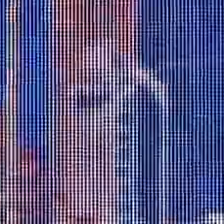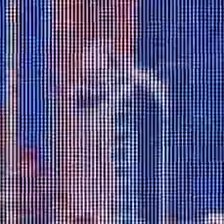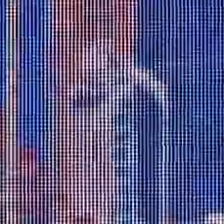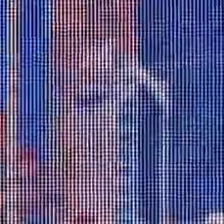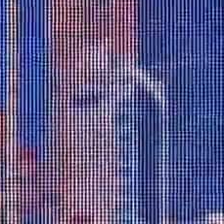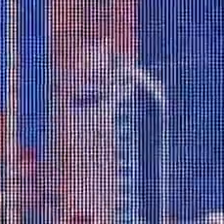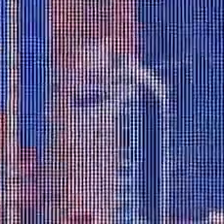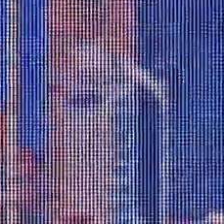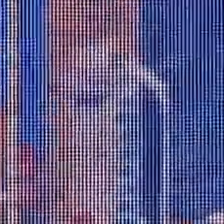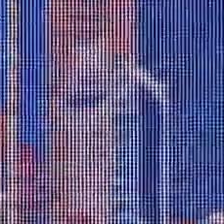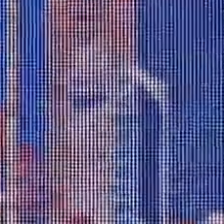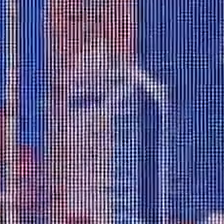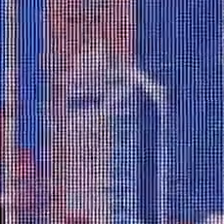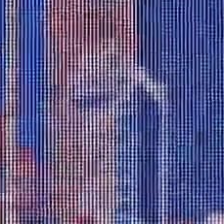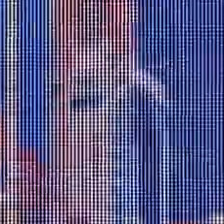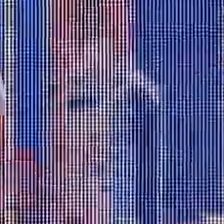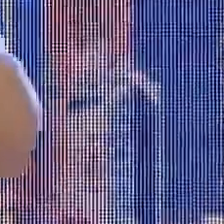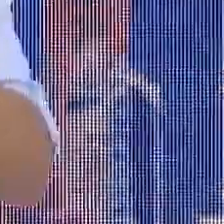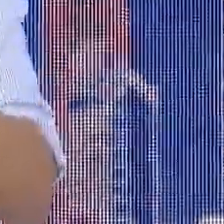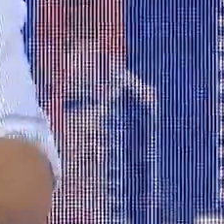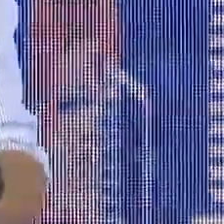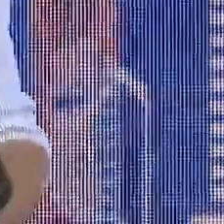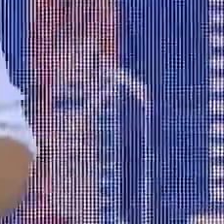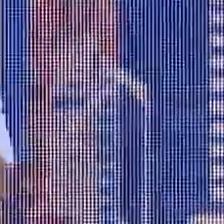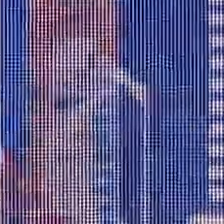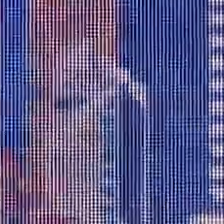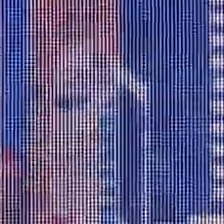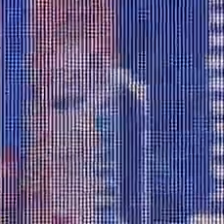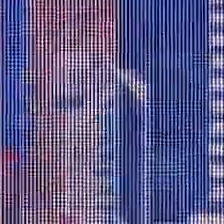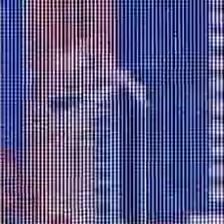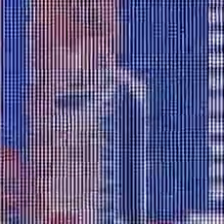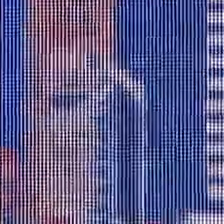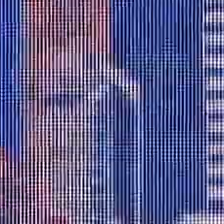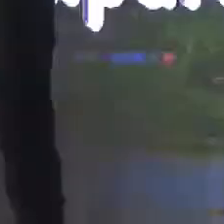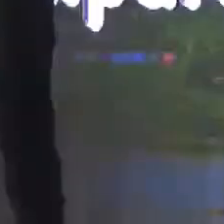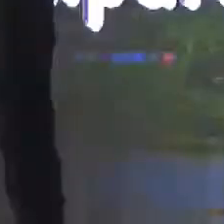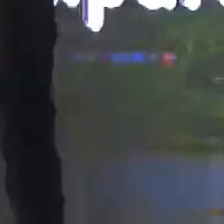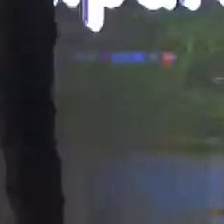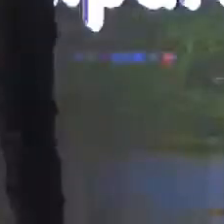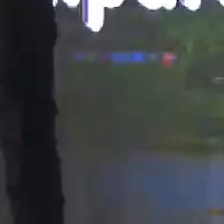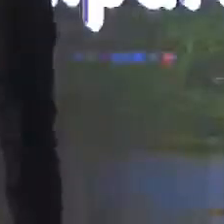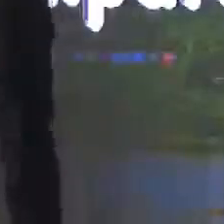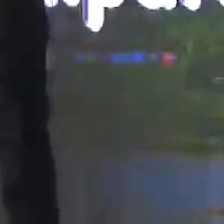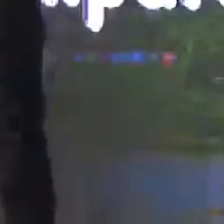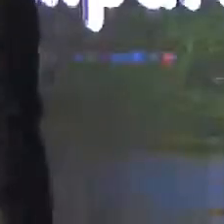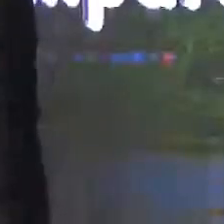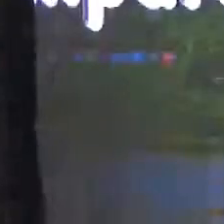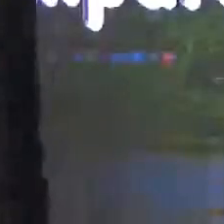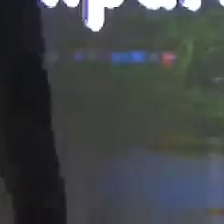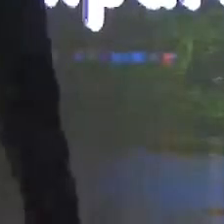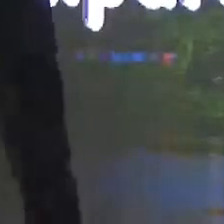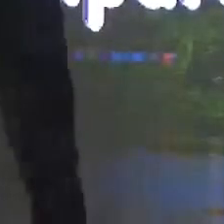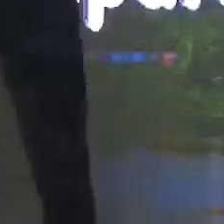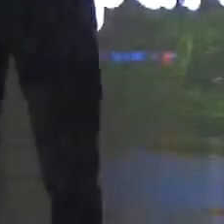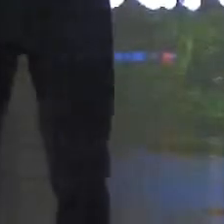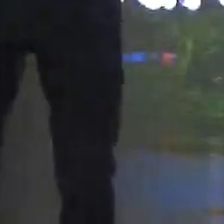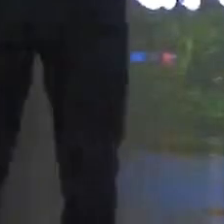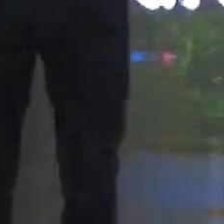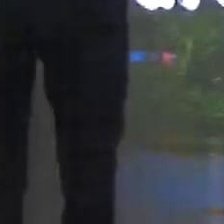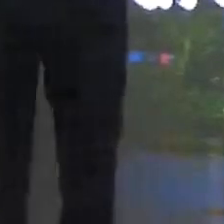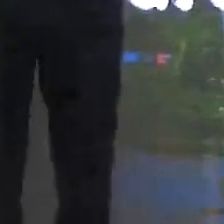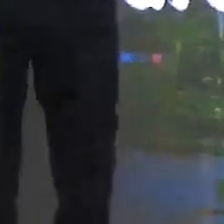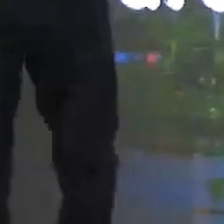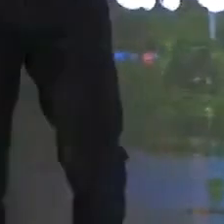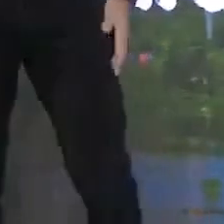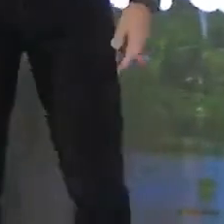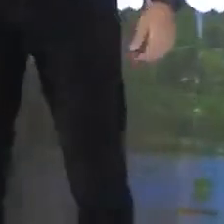de Puerto Mocho, a la cual cuando la cambiemos le pretendemos cambiar el nombre y hacer un concurso y que los barranquilleros escojan cuál es el